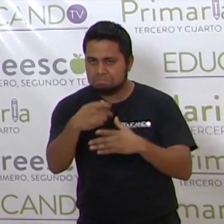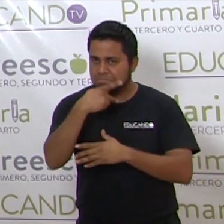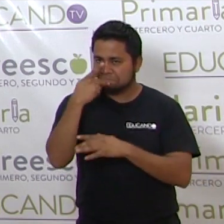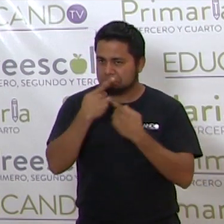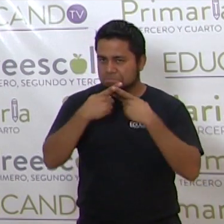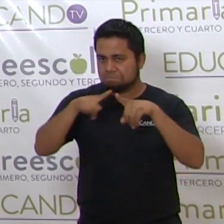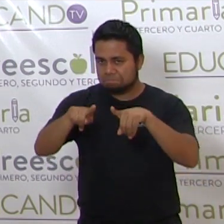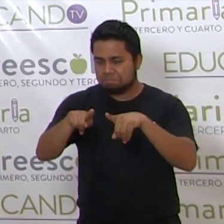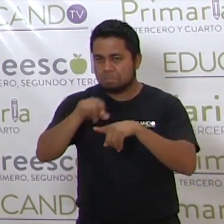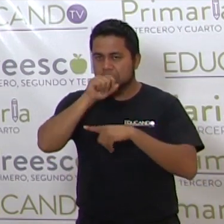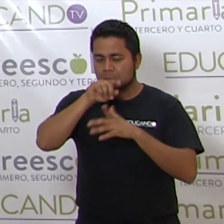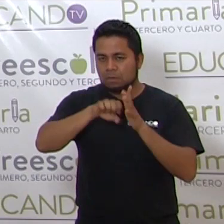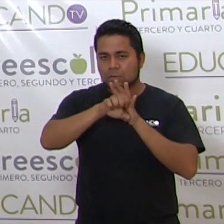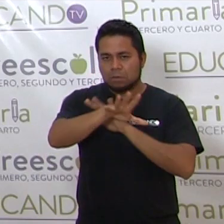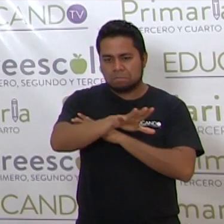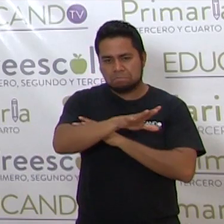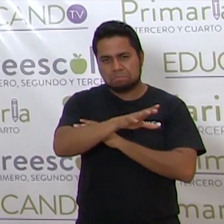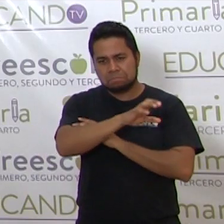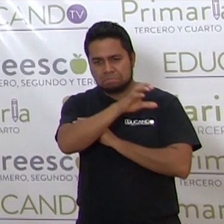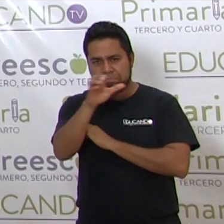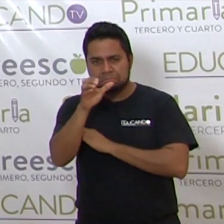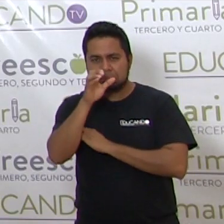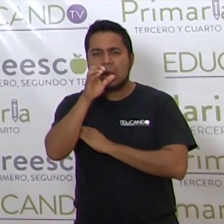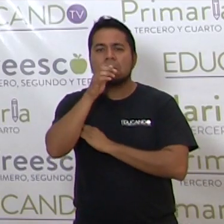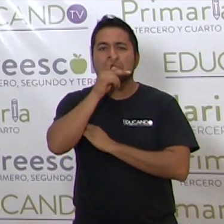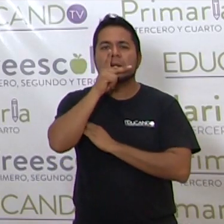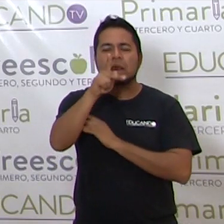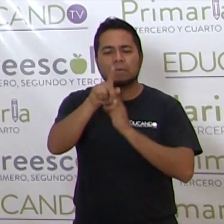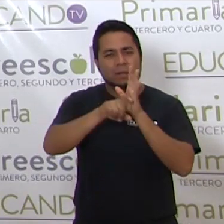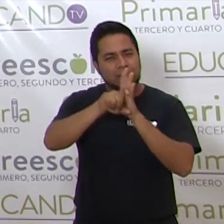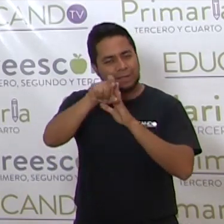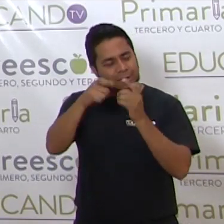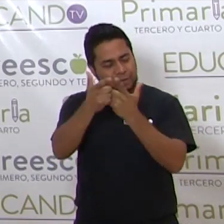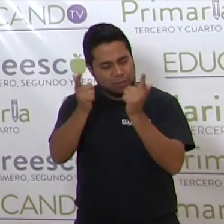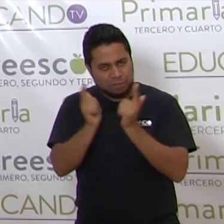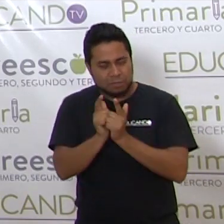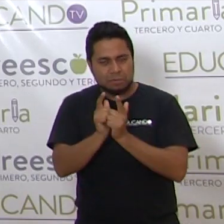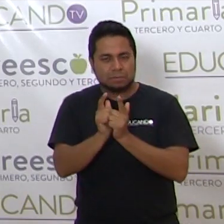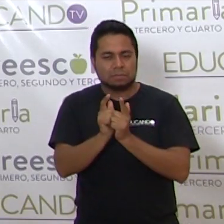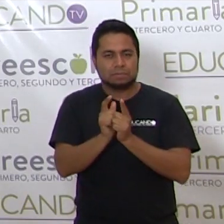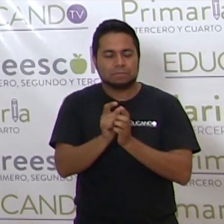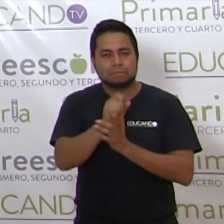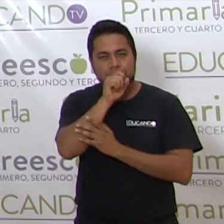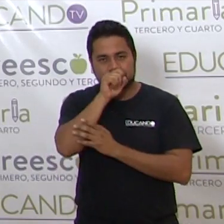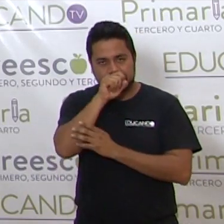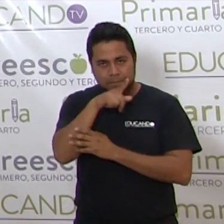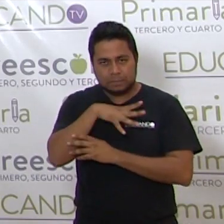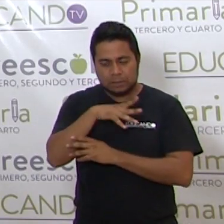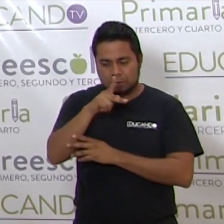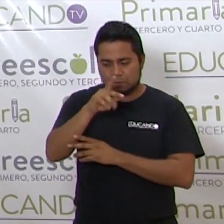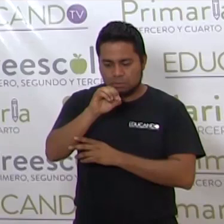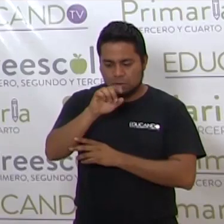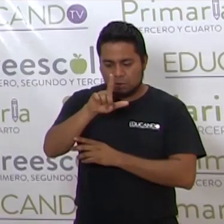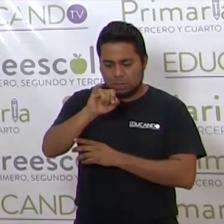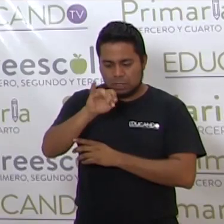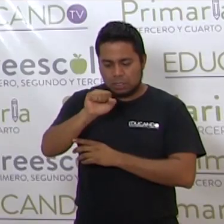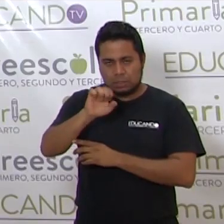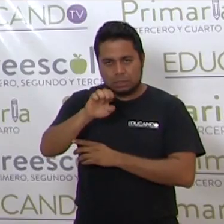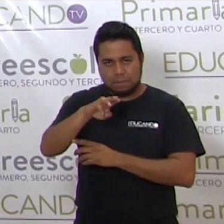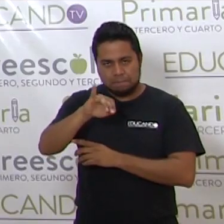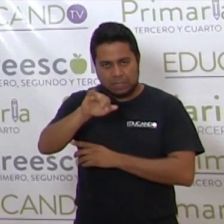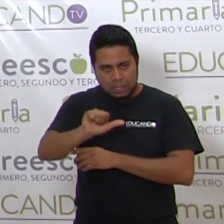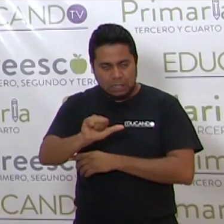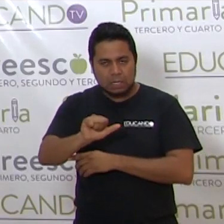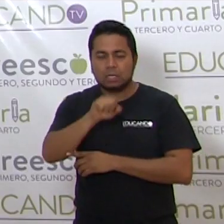en los campos semánticos también vimos la polisemia también